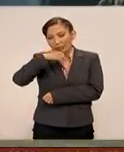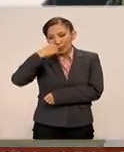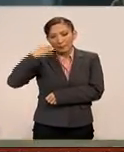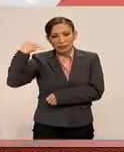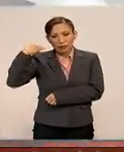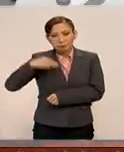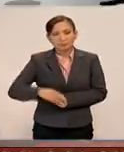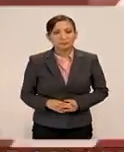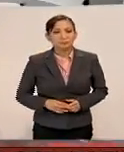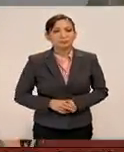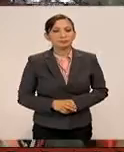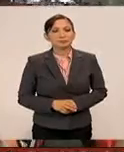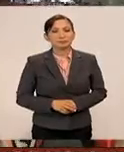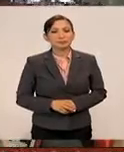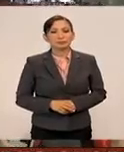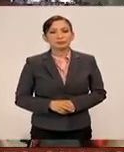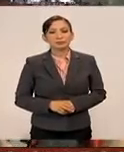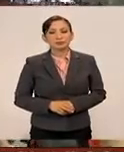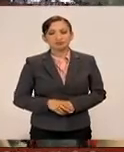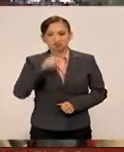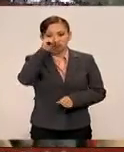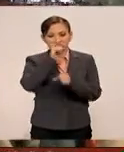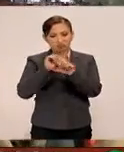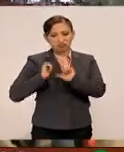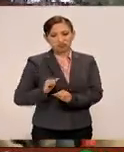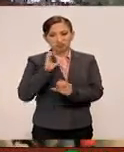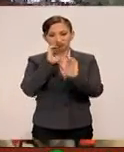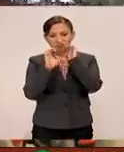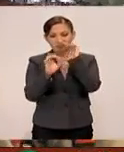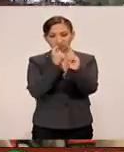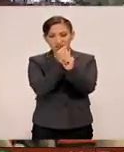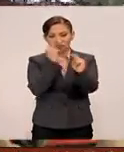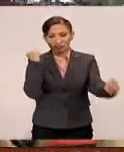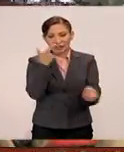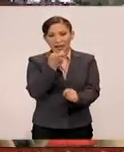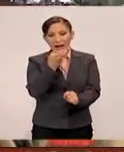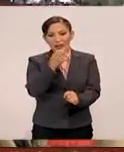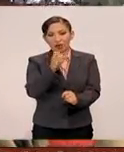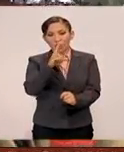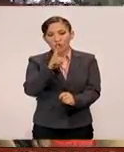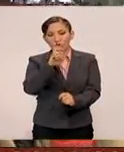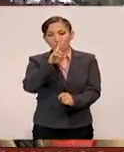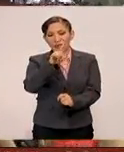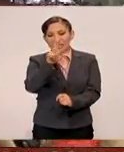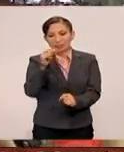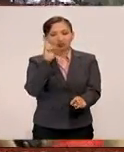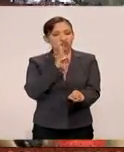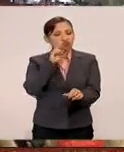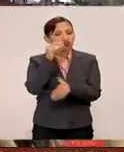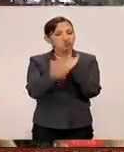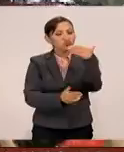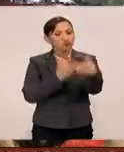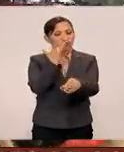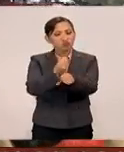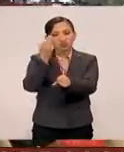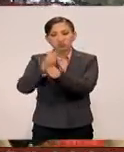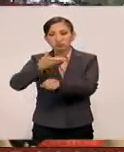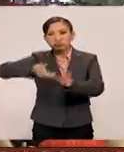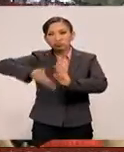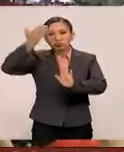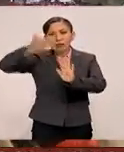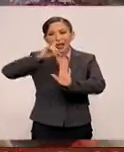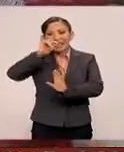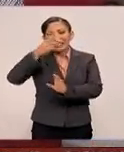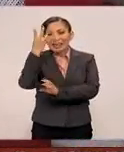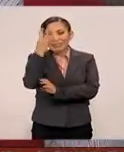Michoacán. El secretario de Comunicaciones y Transportes, Gerardo Ruiz Esparza, supervisó los avances de la construcción de la